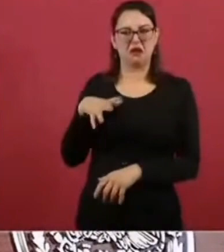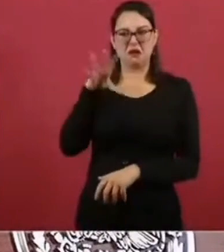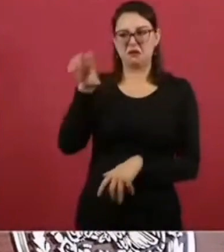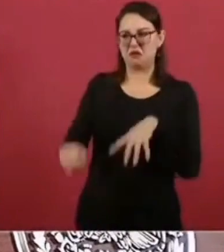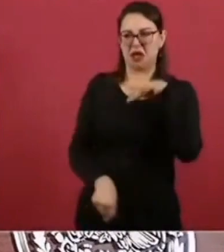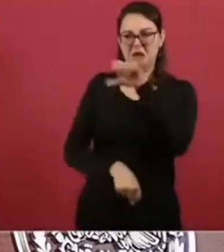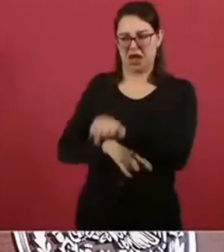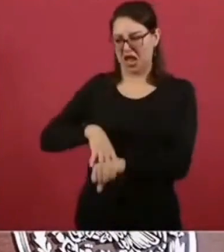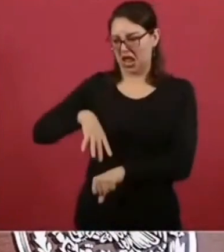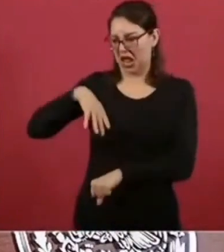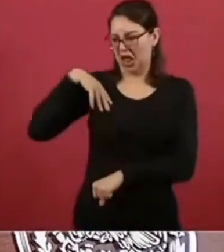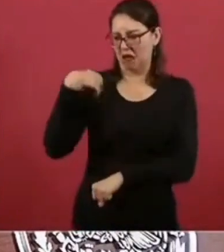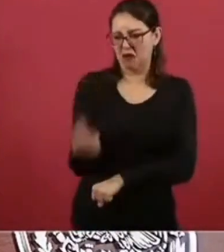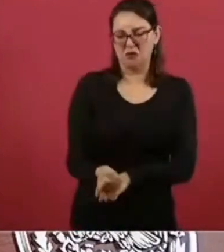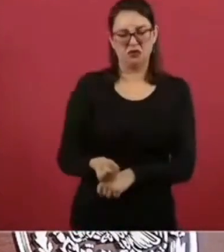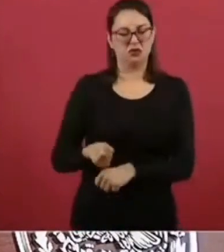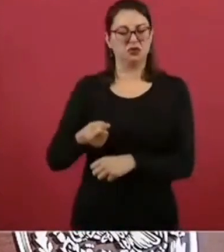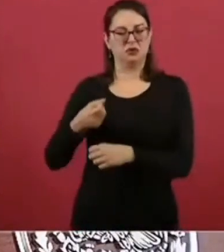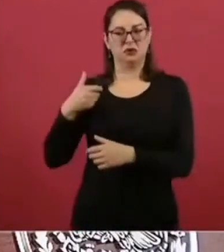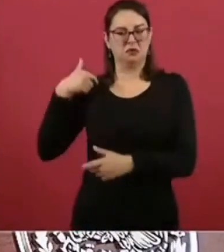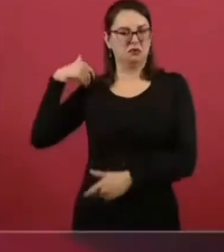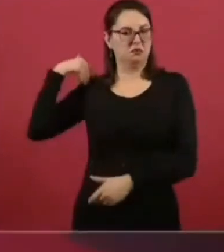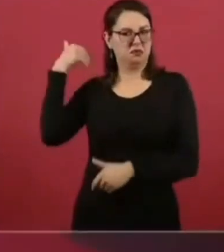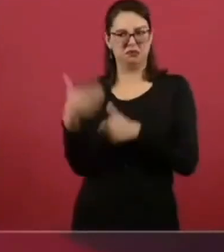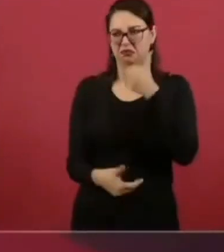Eso no es política.